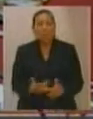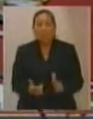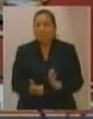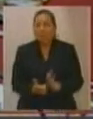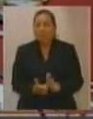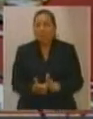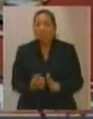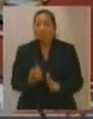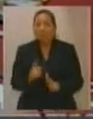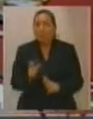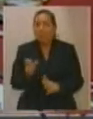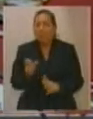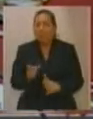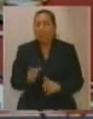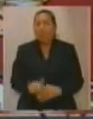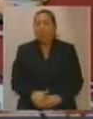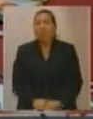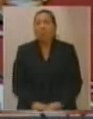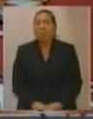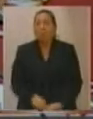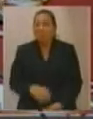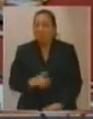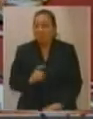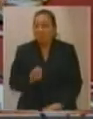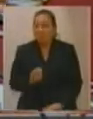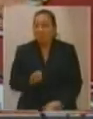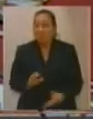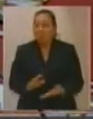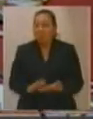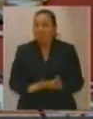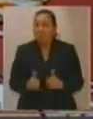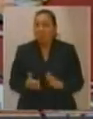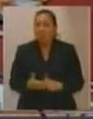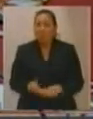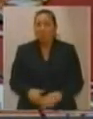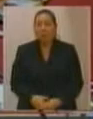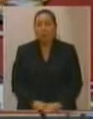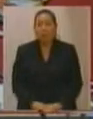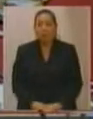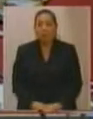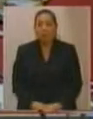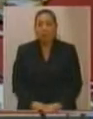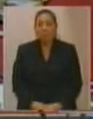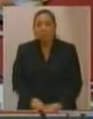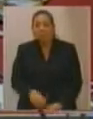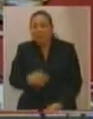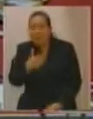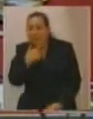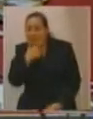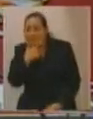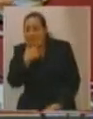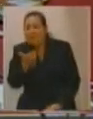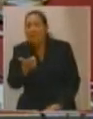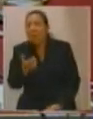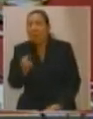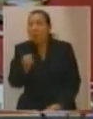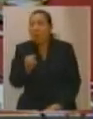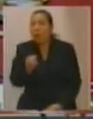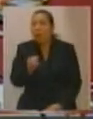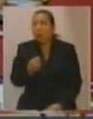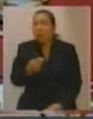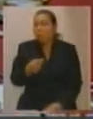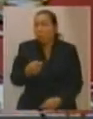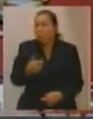legal para personas que pueden ser también de la comunidad lesbiana, gay, homosexual